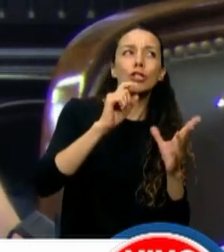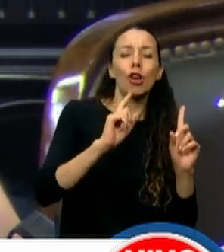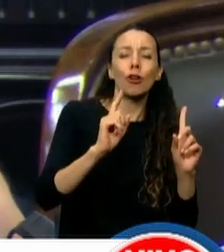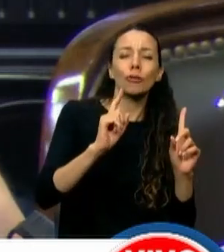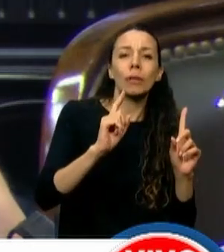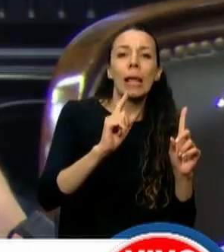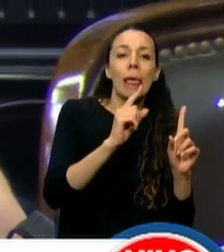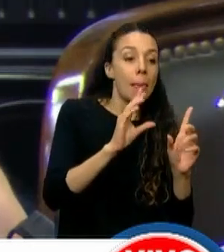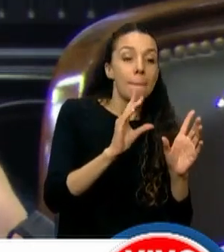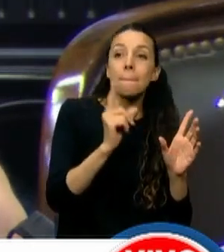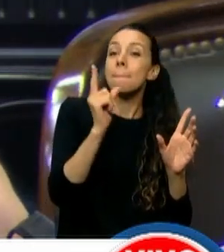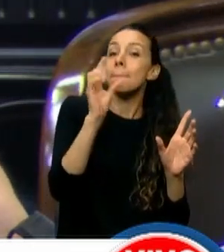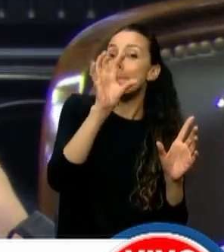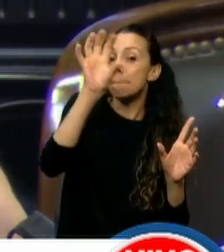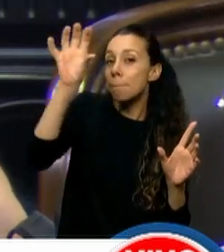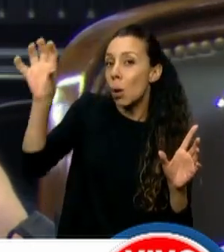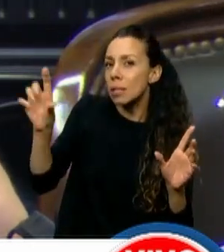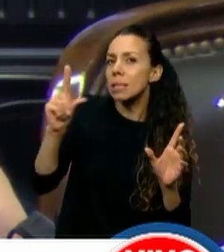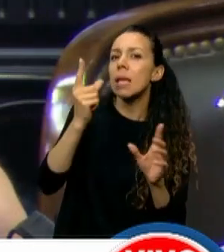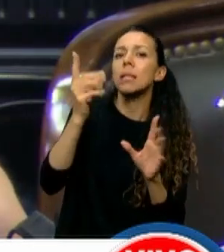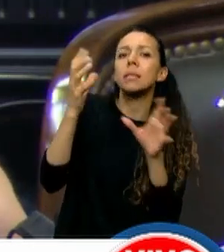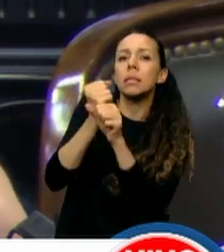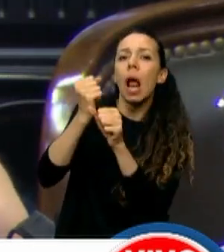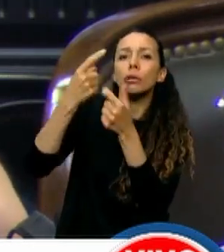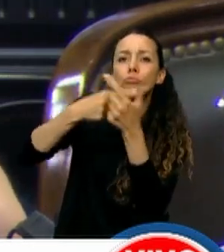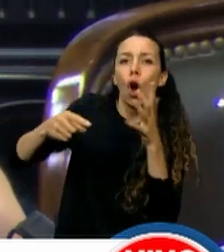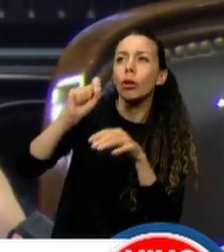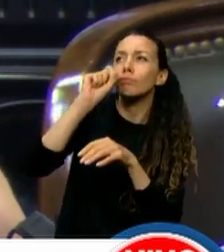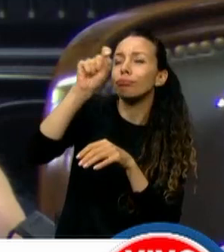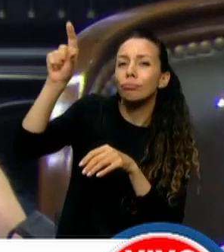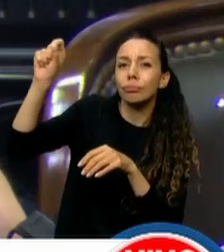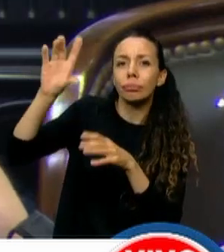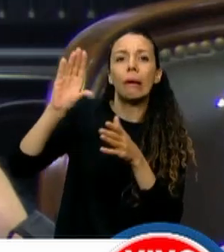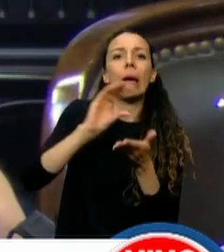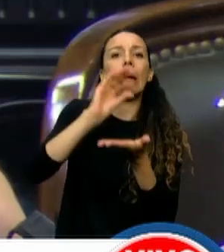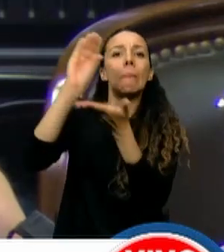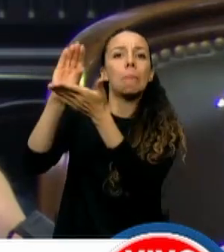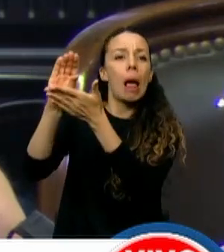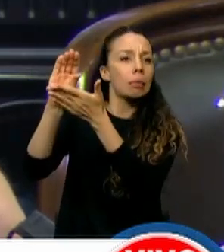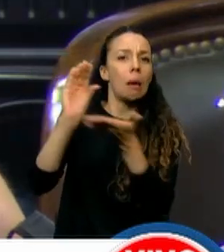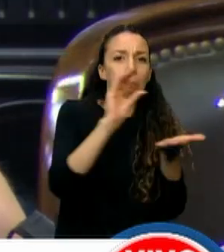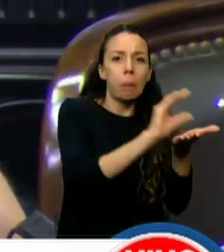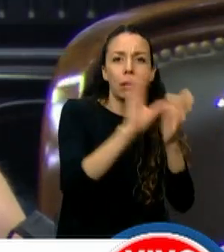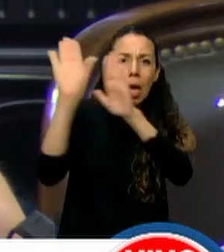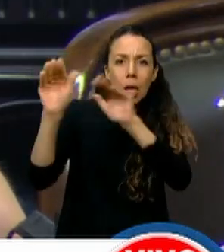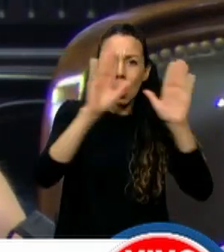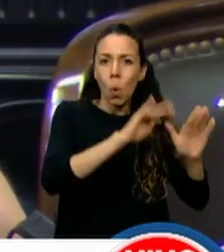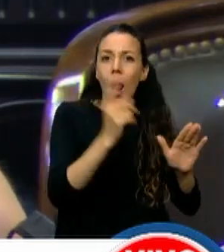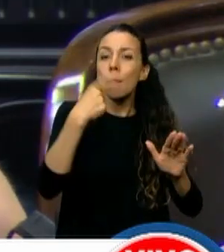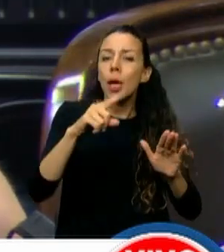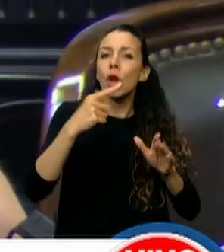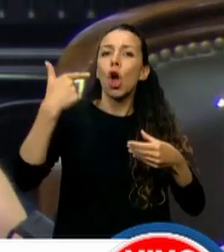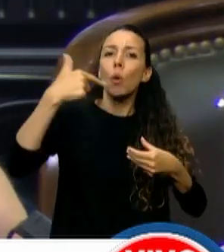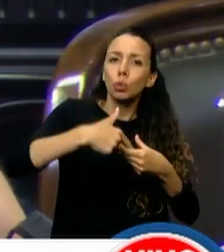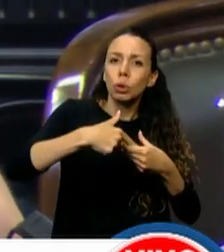del interior que este año, sin tener en cuenta el aumento del combustible, el aumento de los repuestos, el aumento de los